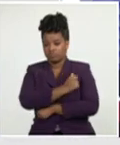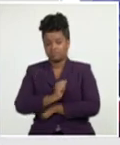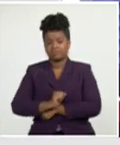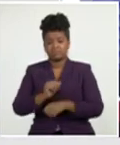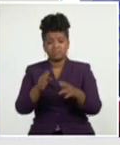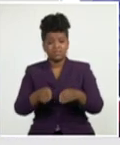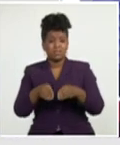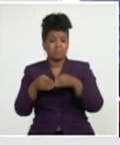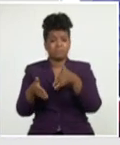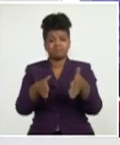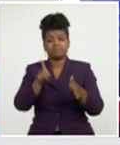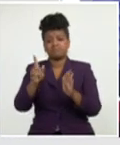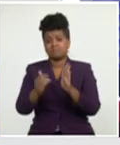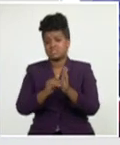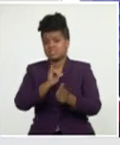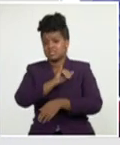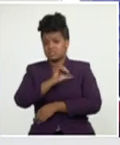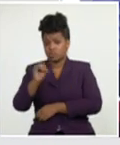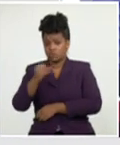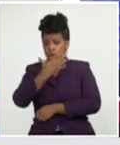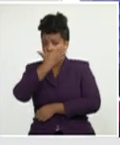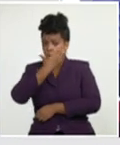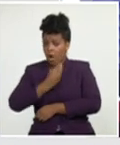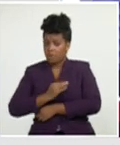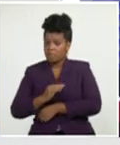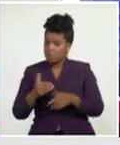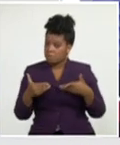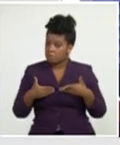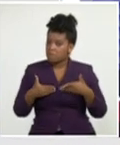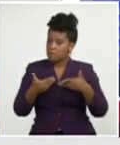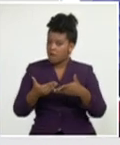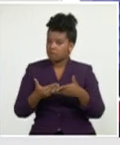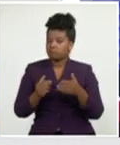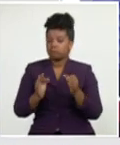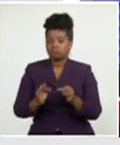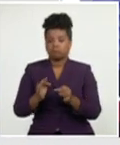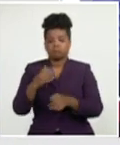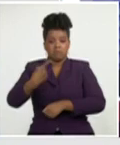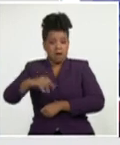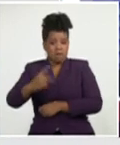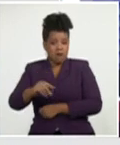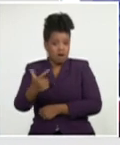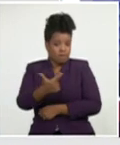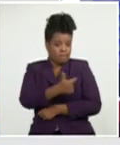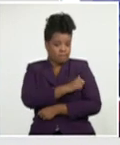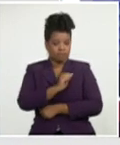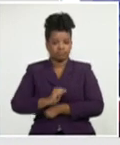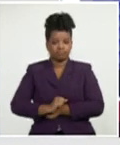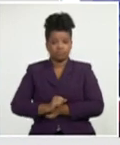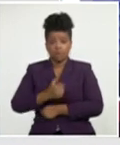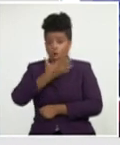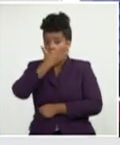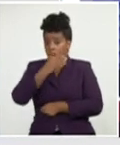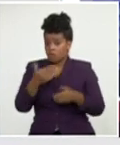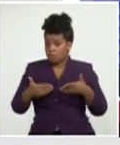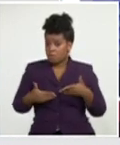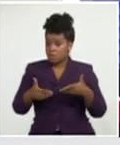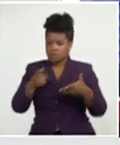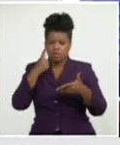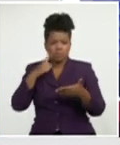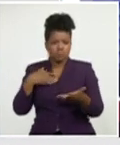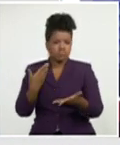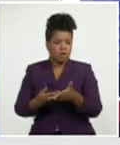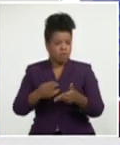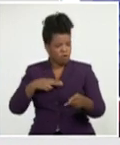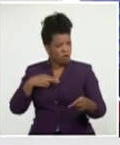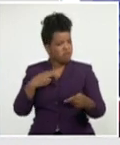de 1.600 jóvenes son voluntarios incluidos en el estudio científico. Su disposición no es solo muestra de confianza en la